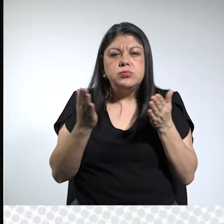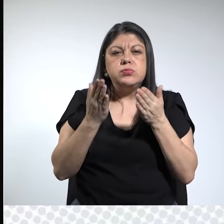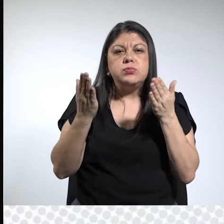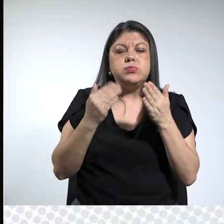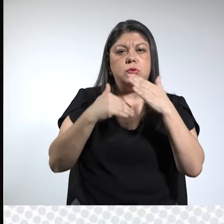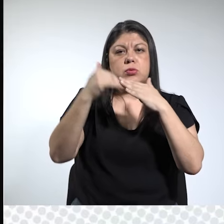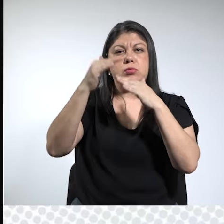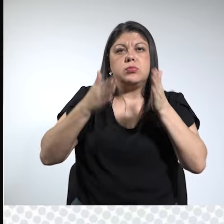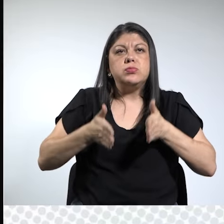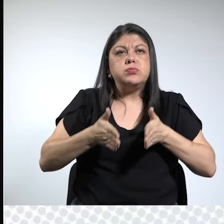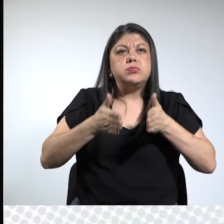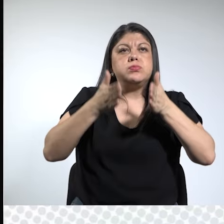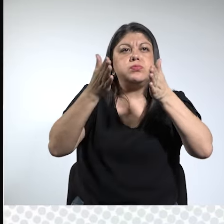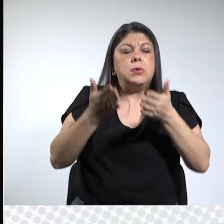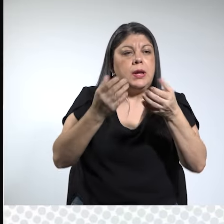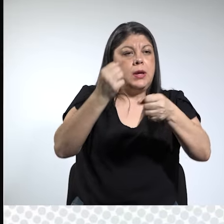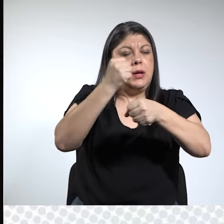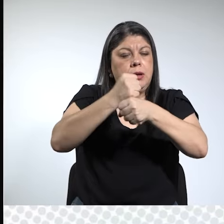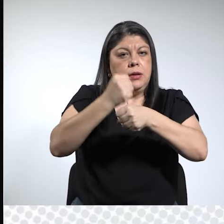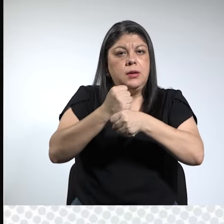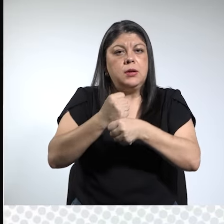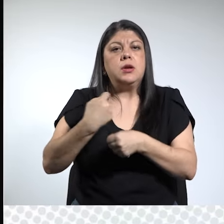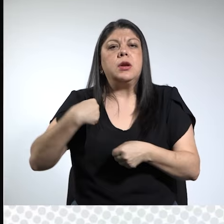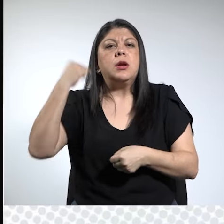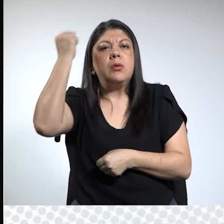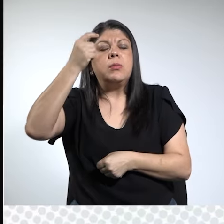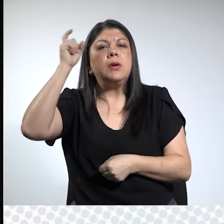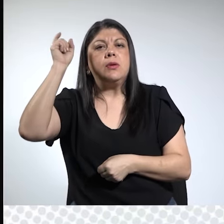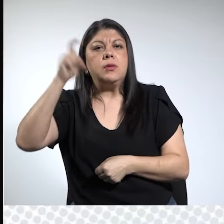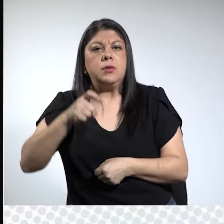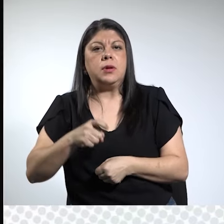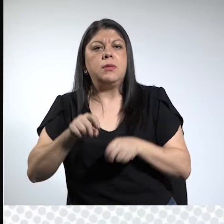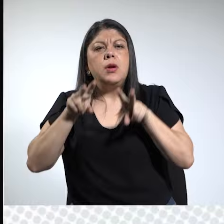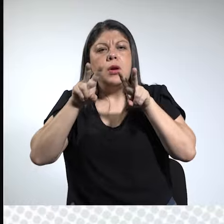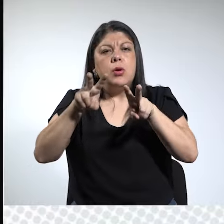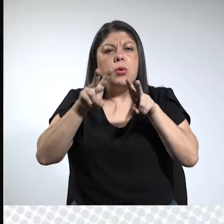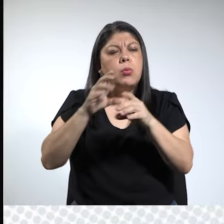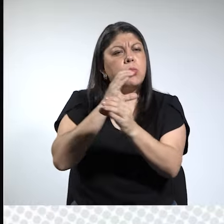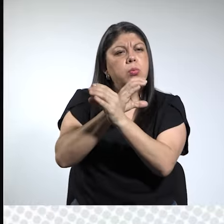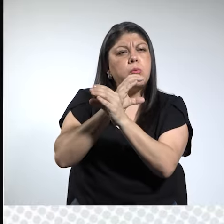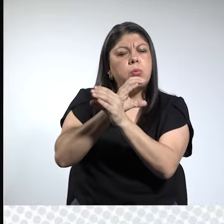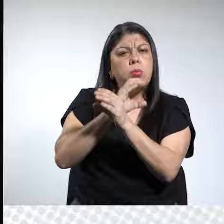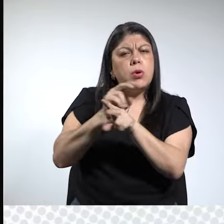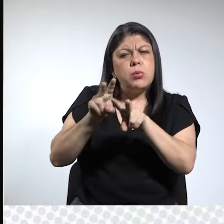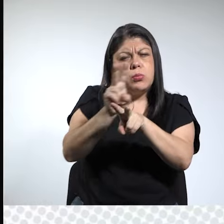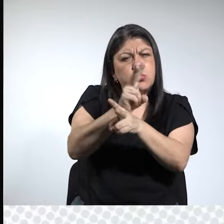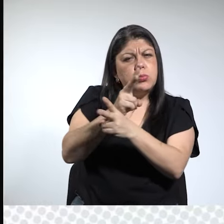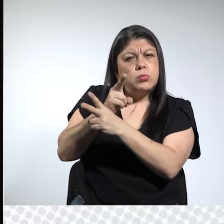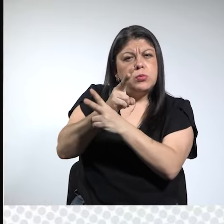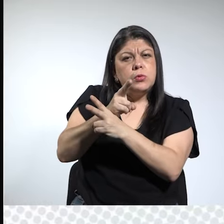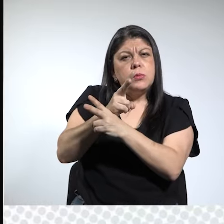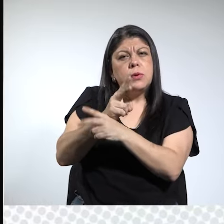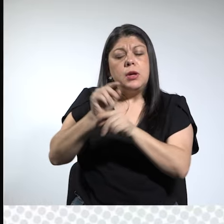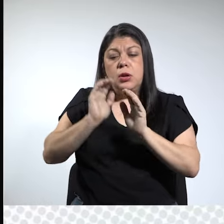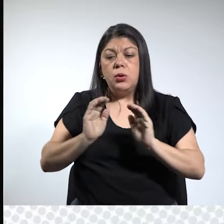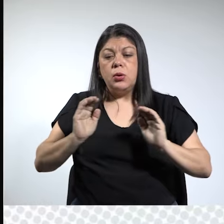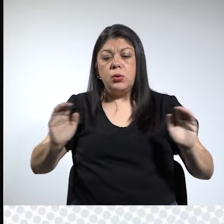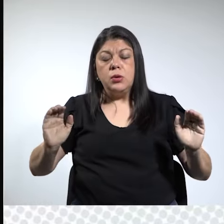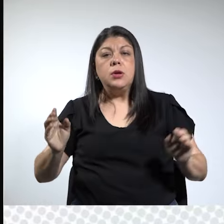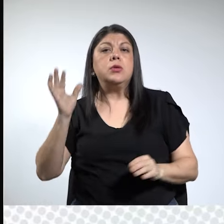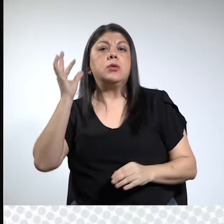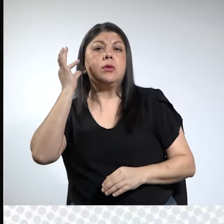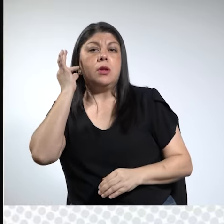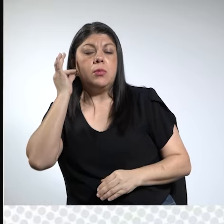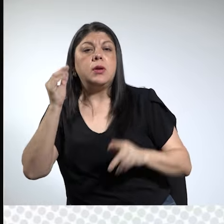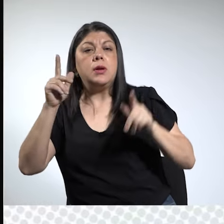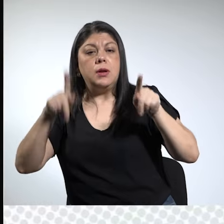parte de infraestructura y de empleo, el Estado también está porque uno tiene que velar y tutelar porque los niños, las